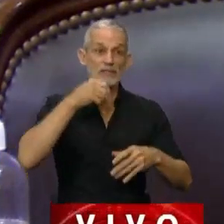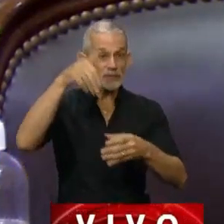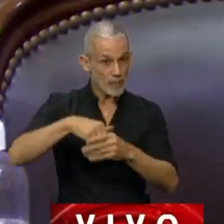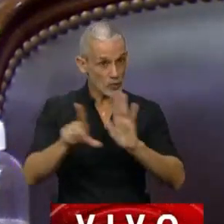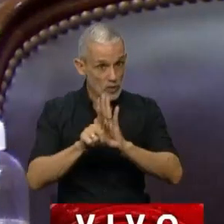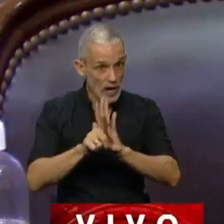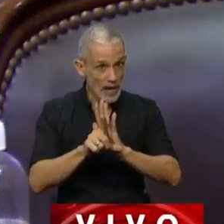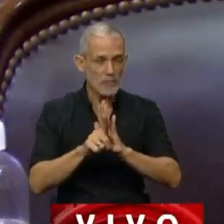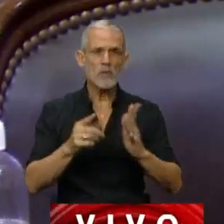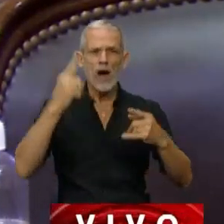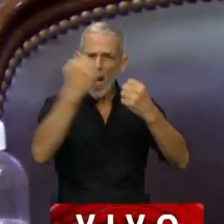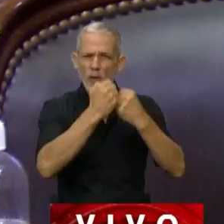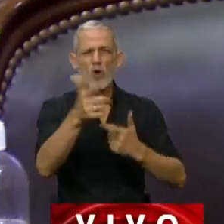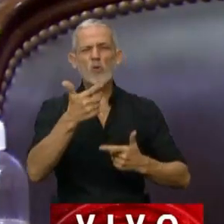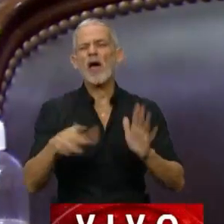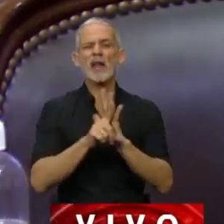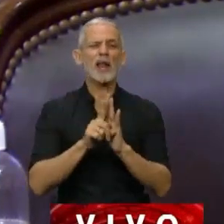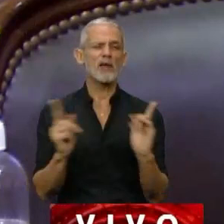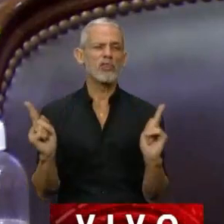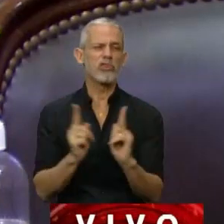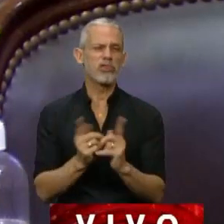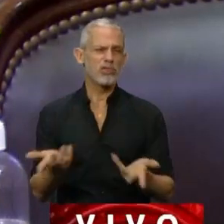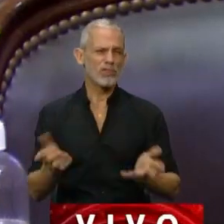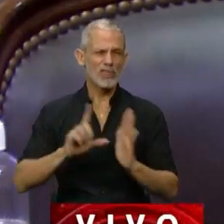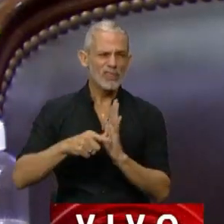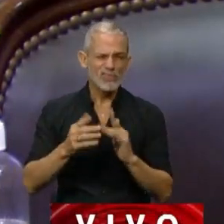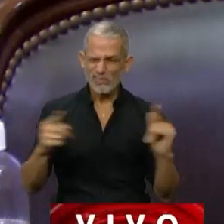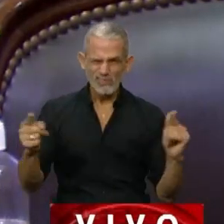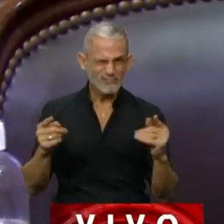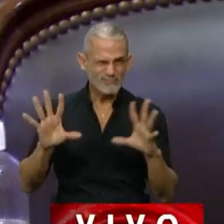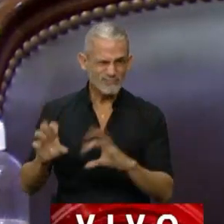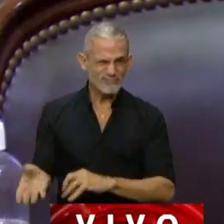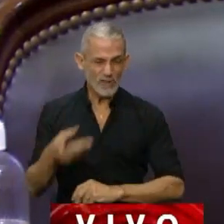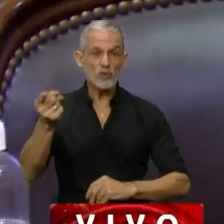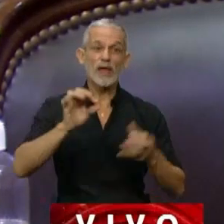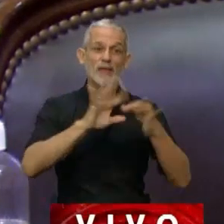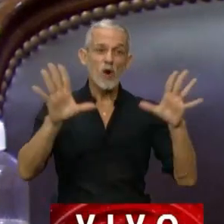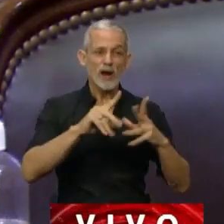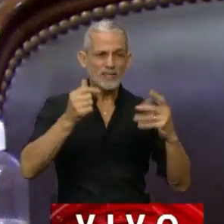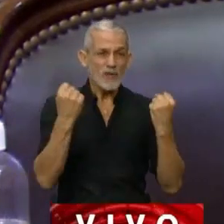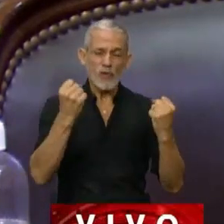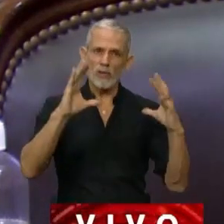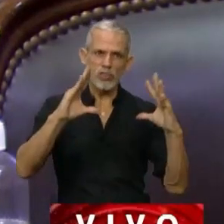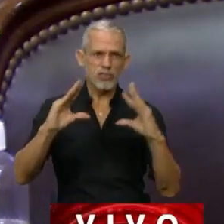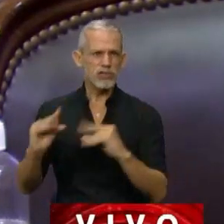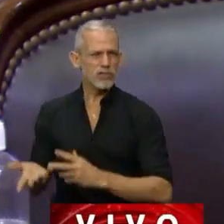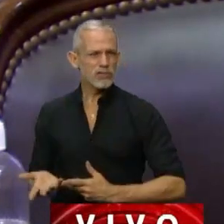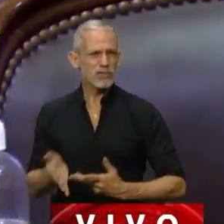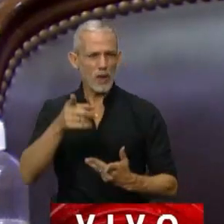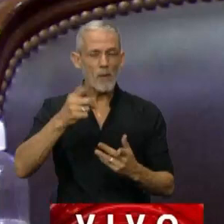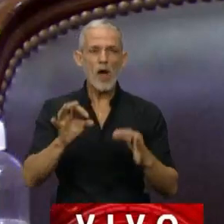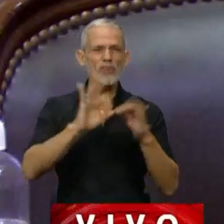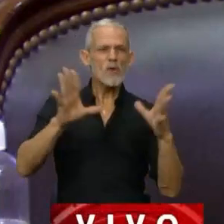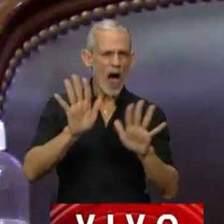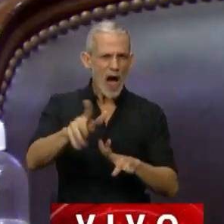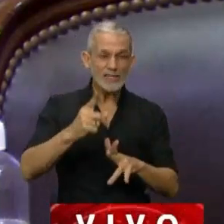una ley sin consenso, esa ley dura poco. Y eso es lo que debilita la democracia. La democracia debilita que